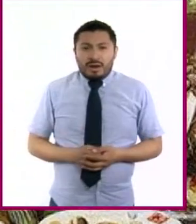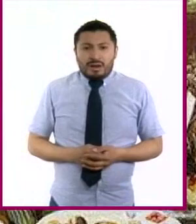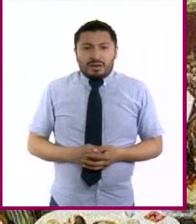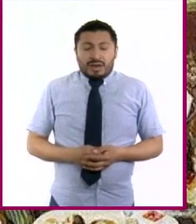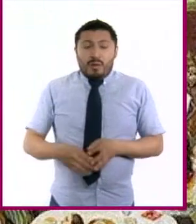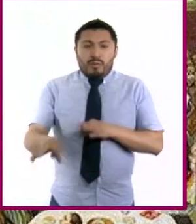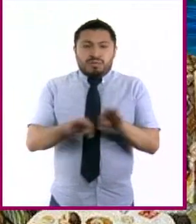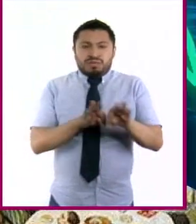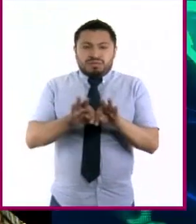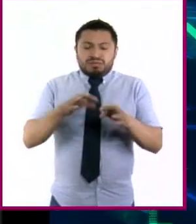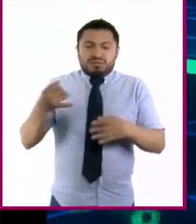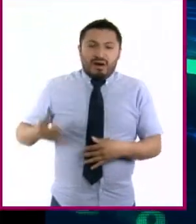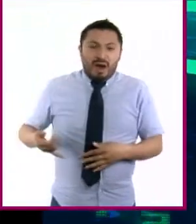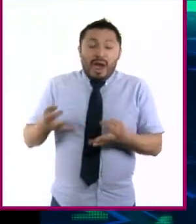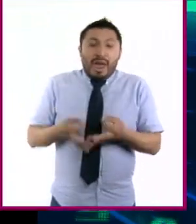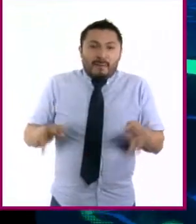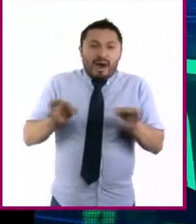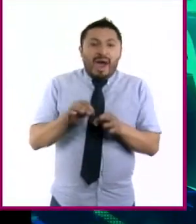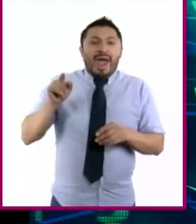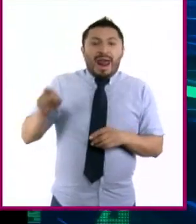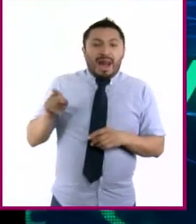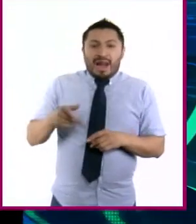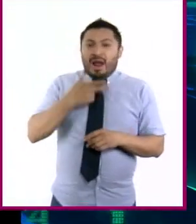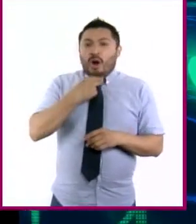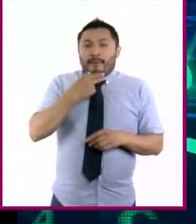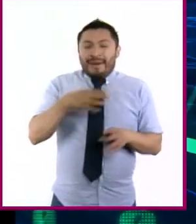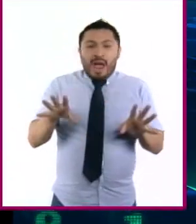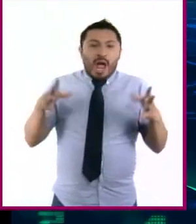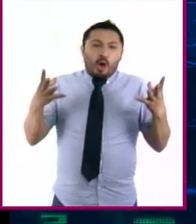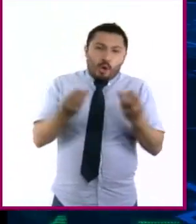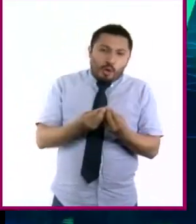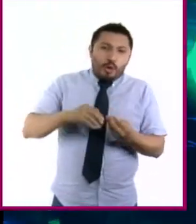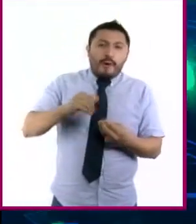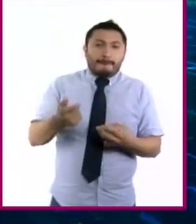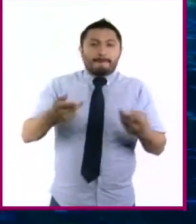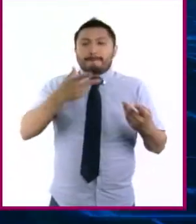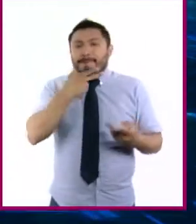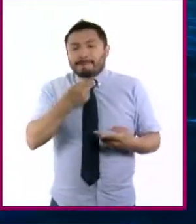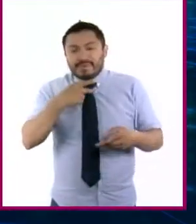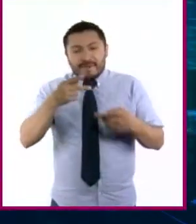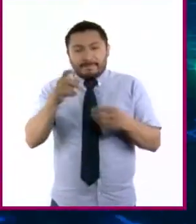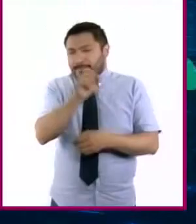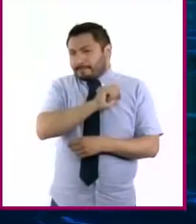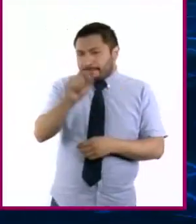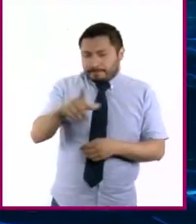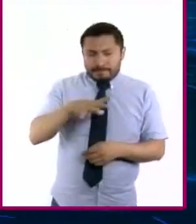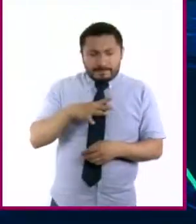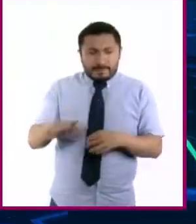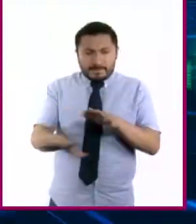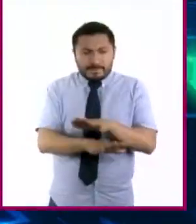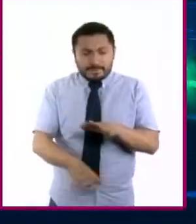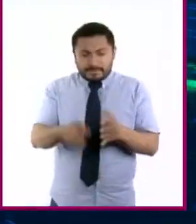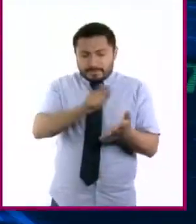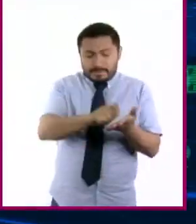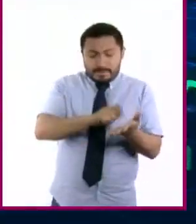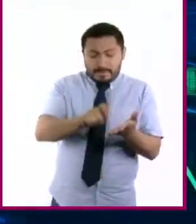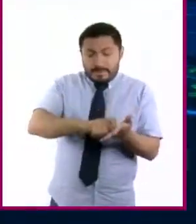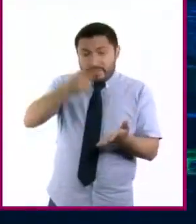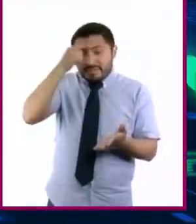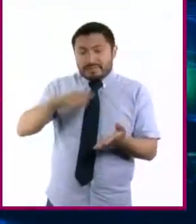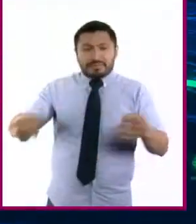labor muy importante porque él, junto con otros estadistas, sentaron las bases para que la actividad